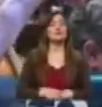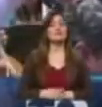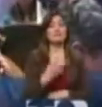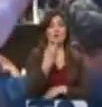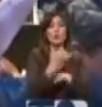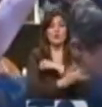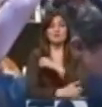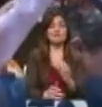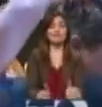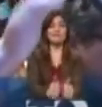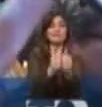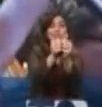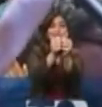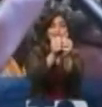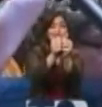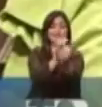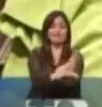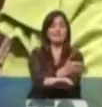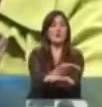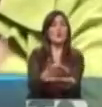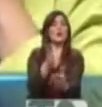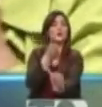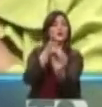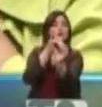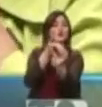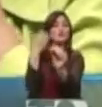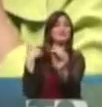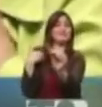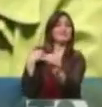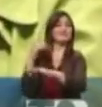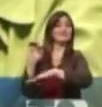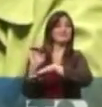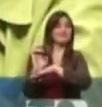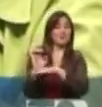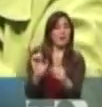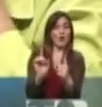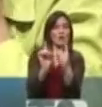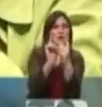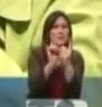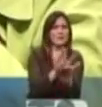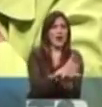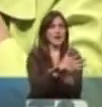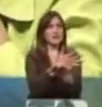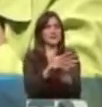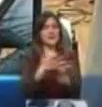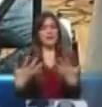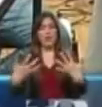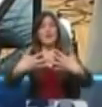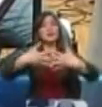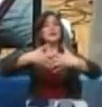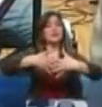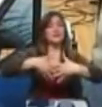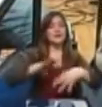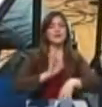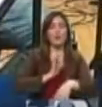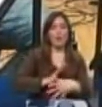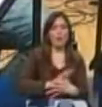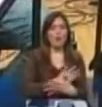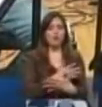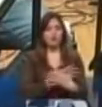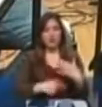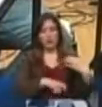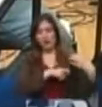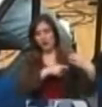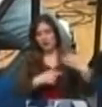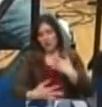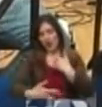Dos países unidos por la música. Argentina y Ecuador se encontrarán en el sonido de los instrumentos que llenarán la Casa de la